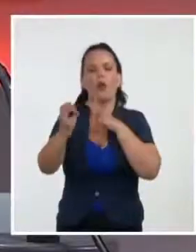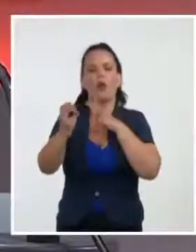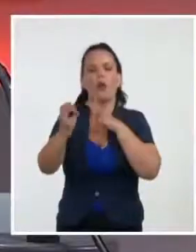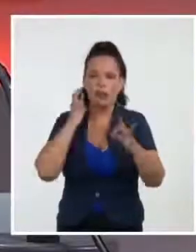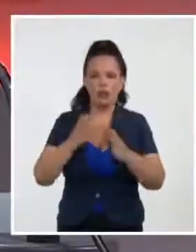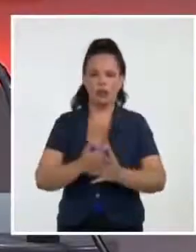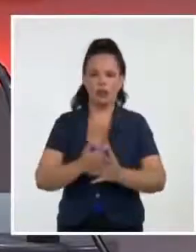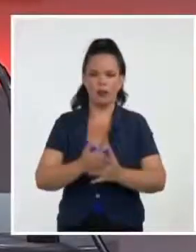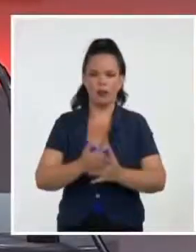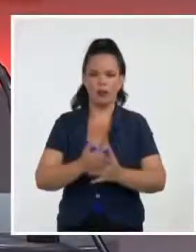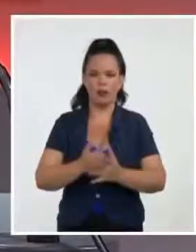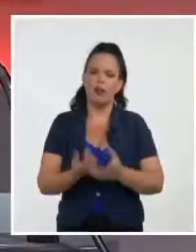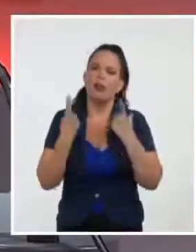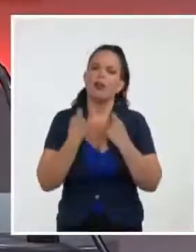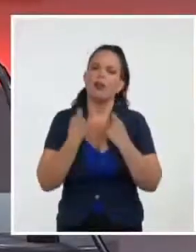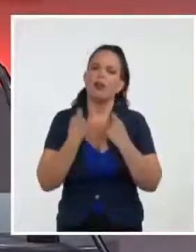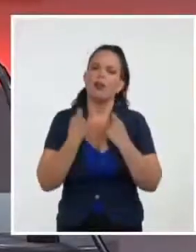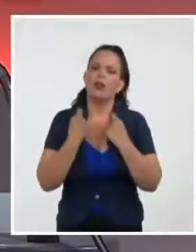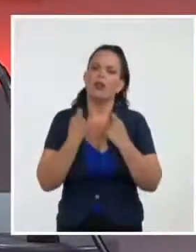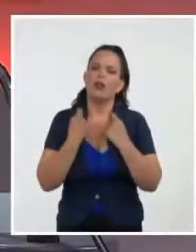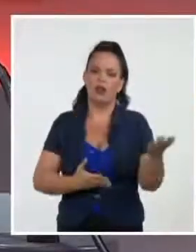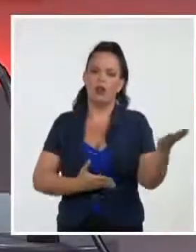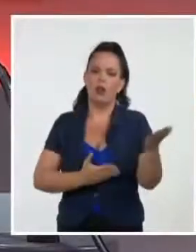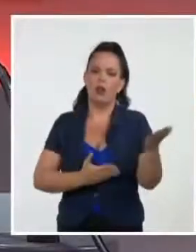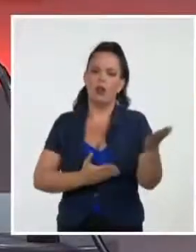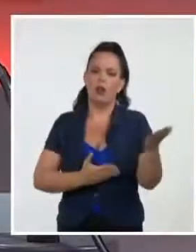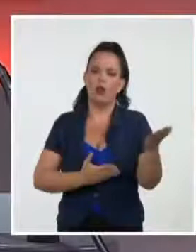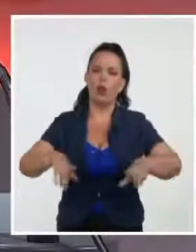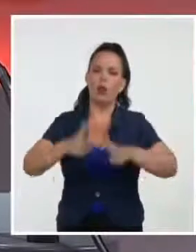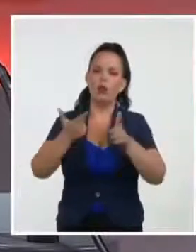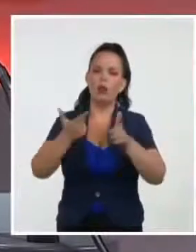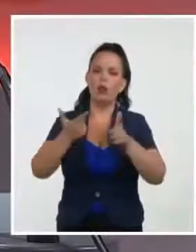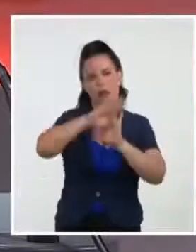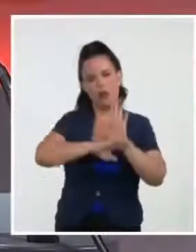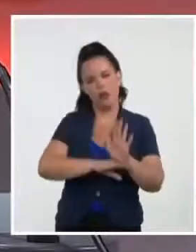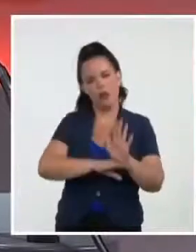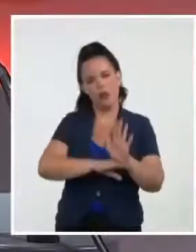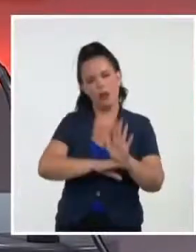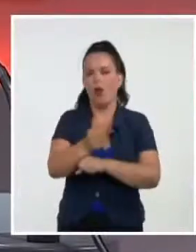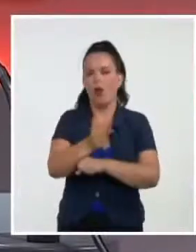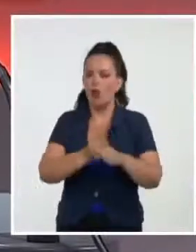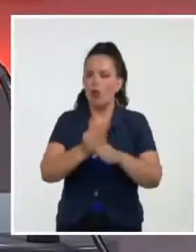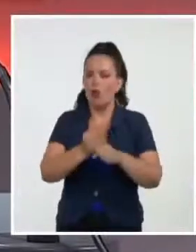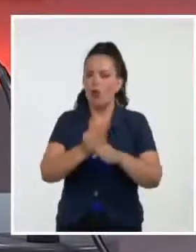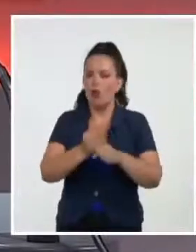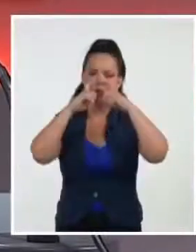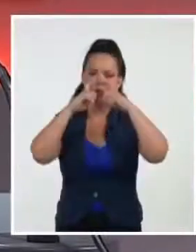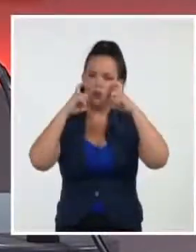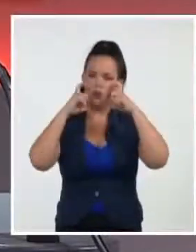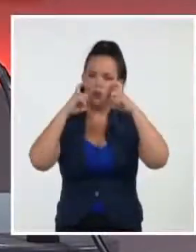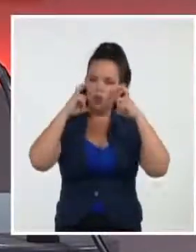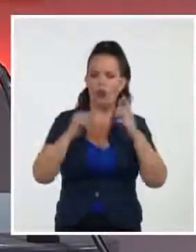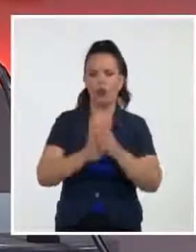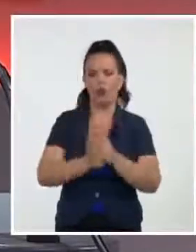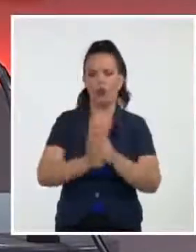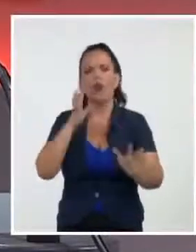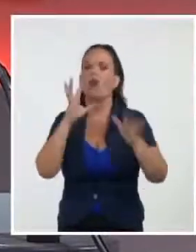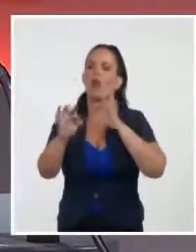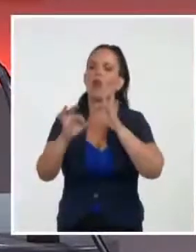continuar buscando la forma de no contagiarse, o por lo menos de cuidar que su